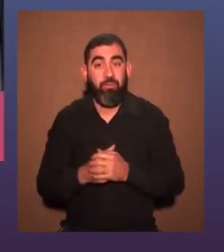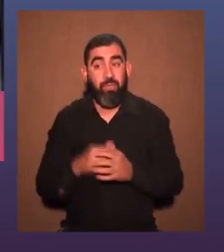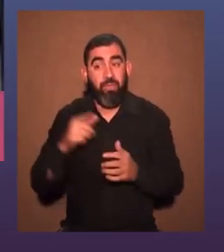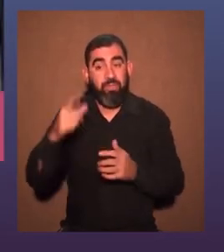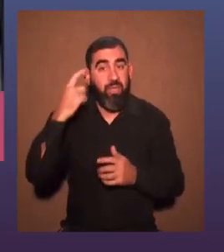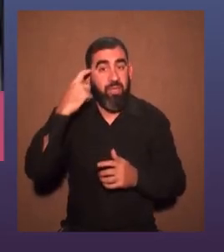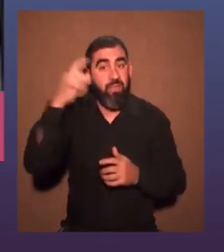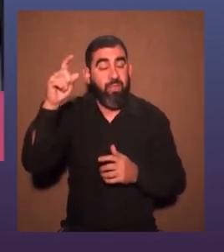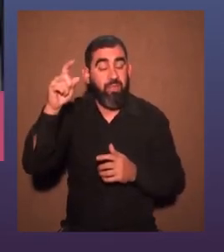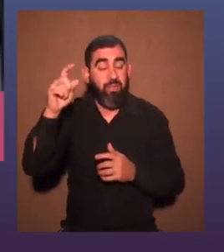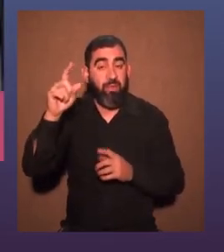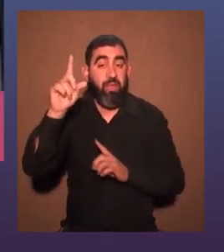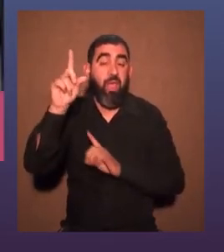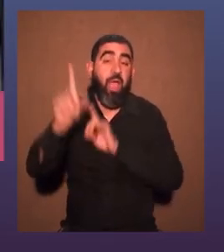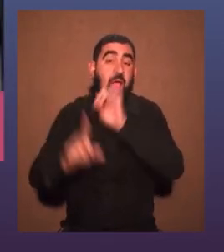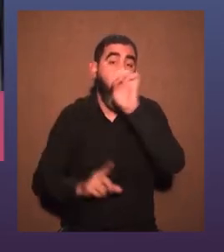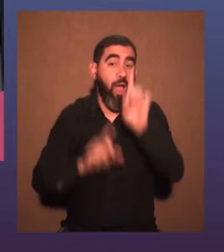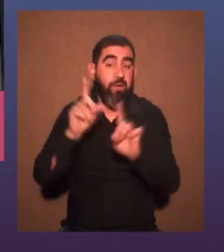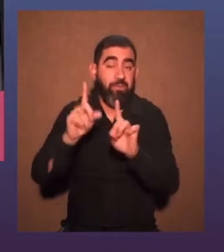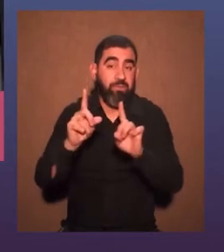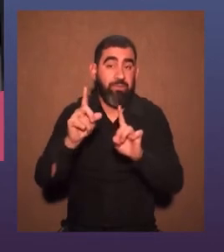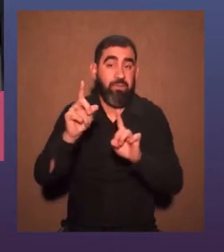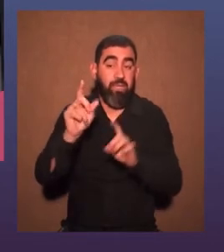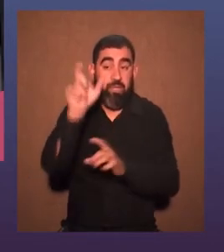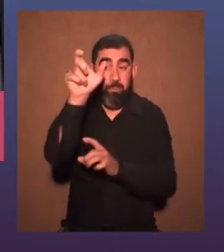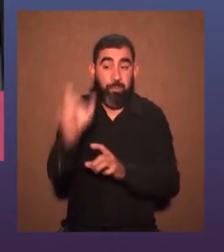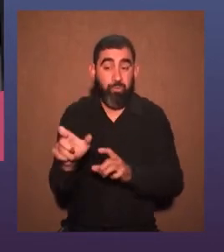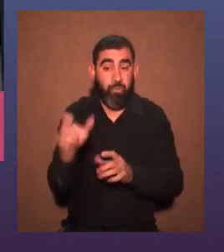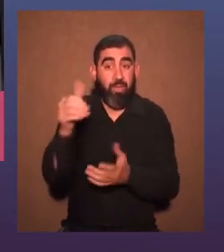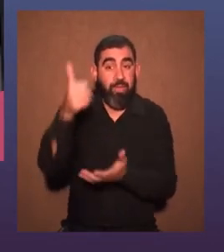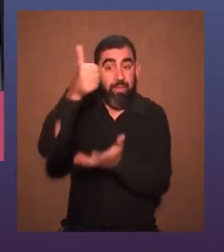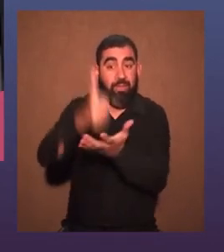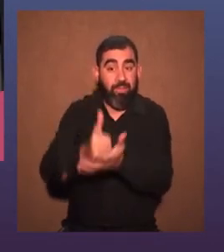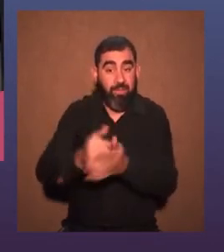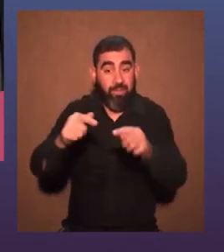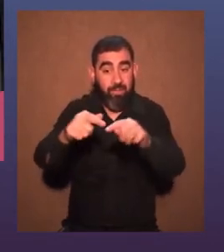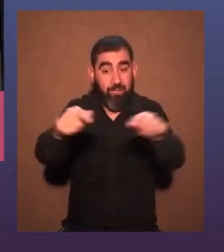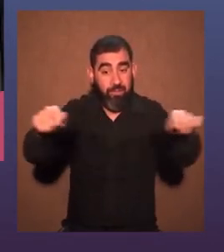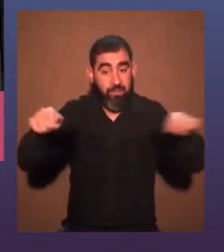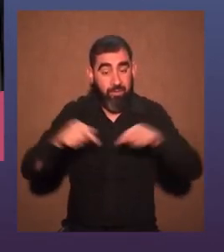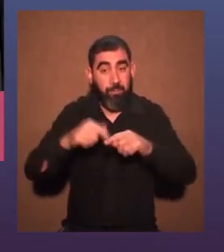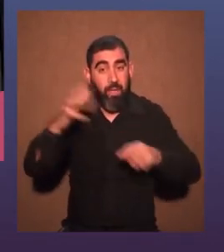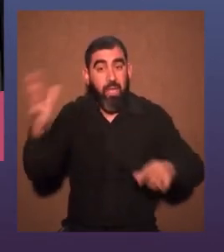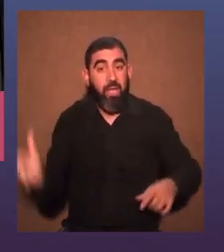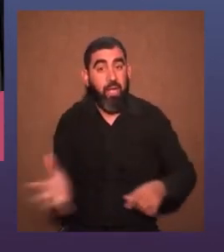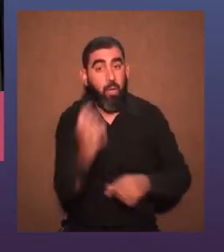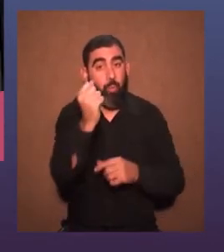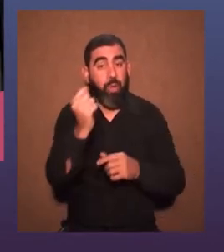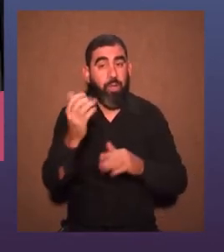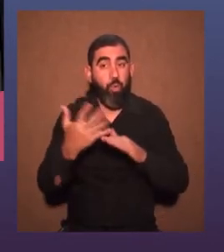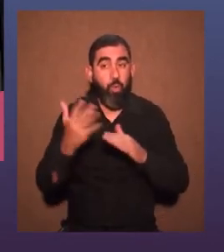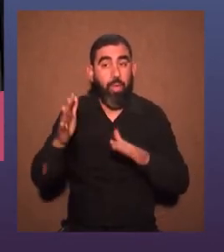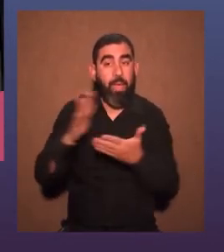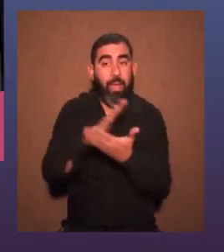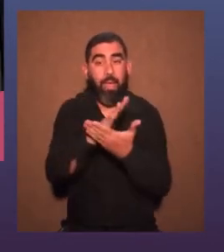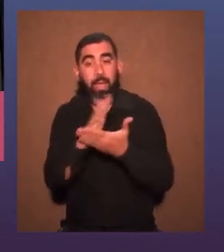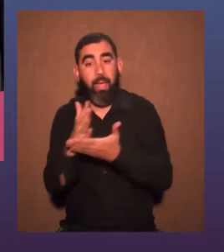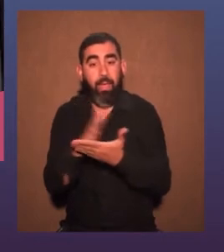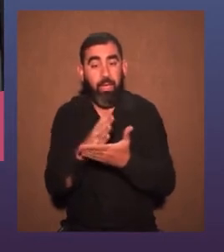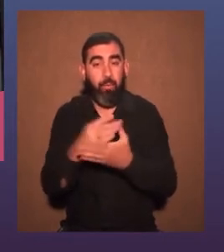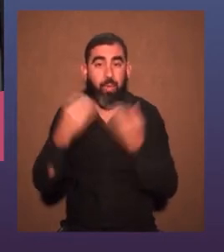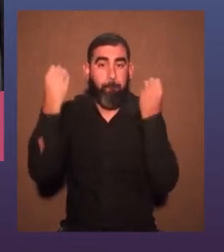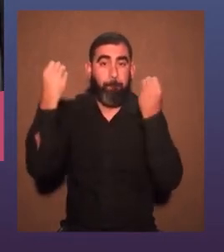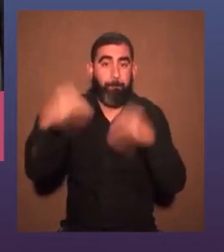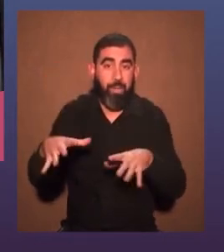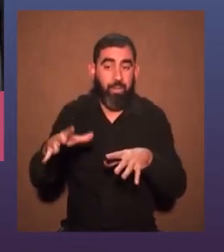está esa idea que los personajes están en el escenario para recuperar un equilibrio perdido, y que nuestra tarea como